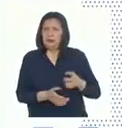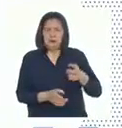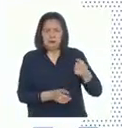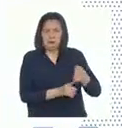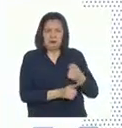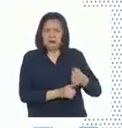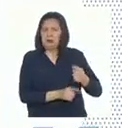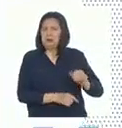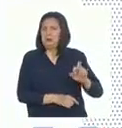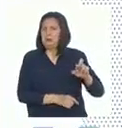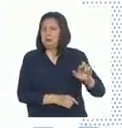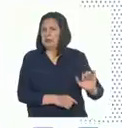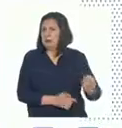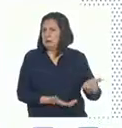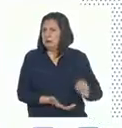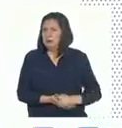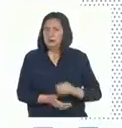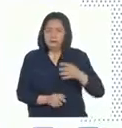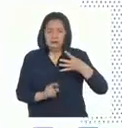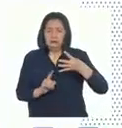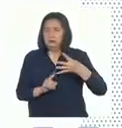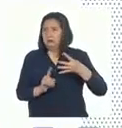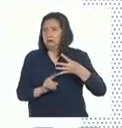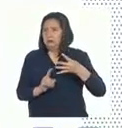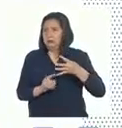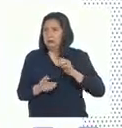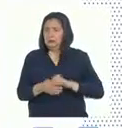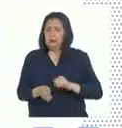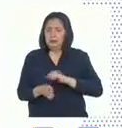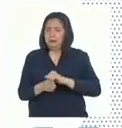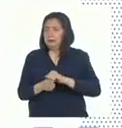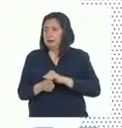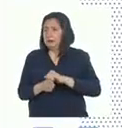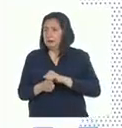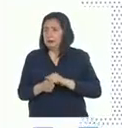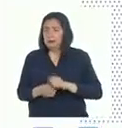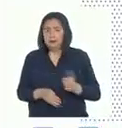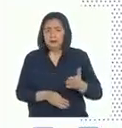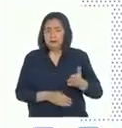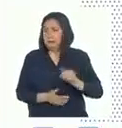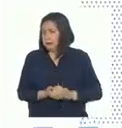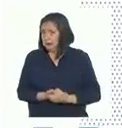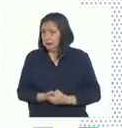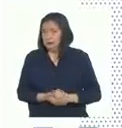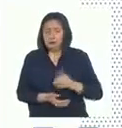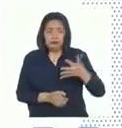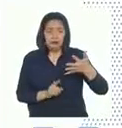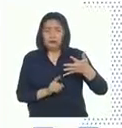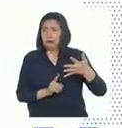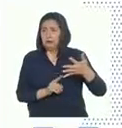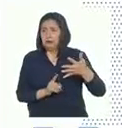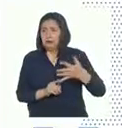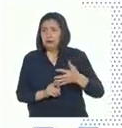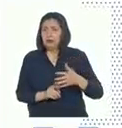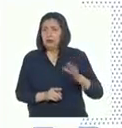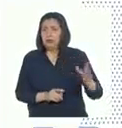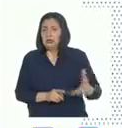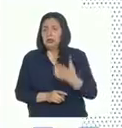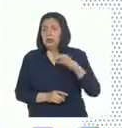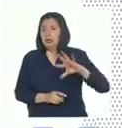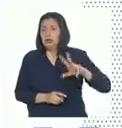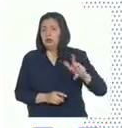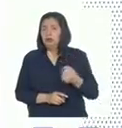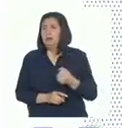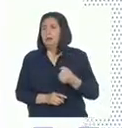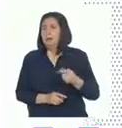Grieve contra Paco Yunque. 4. El ejercicio sobre los peces. 5. El robo de la tarea